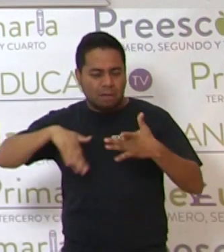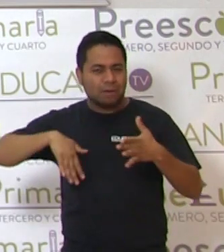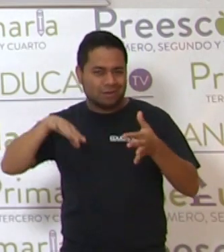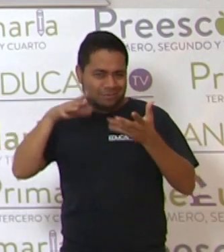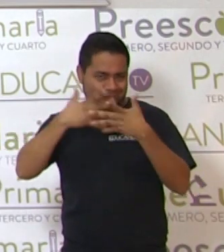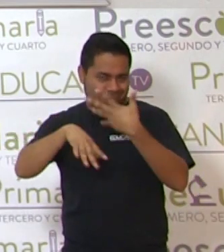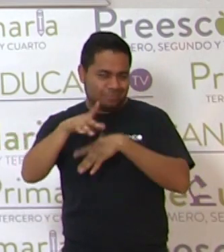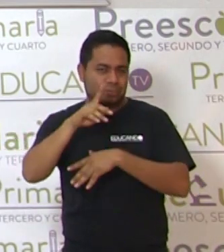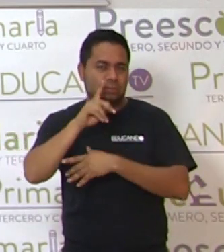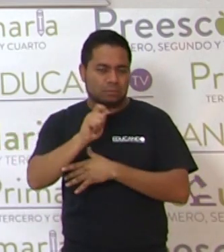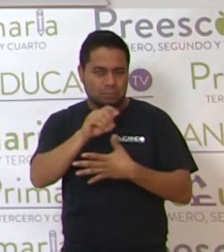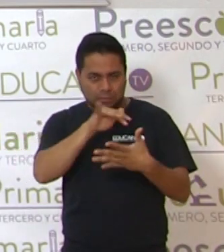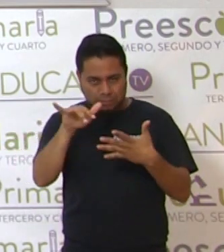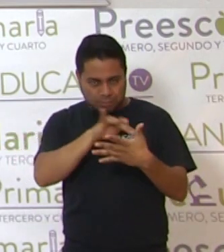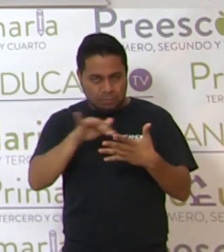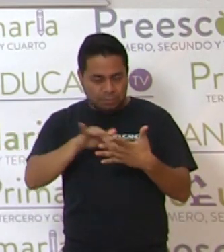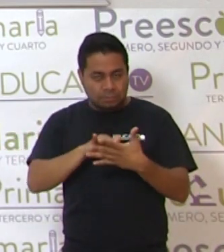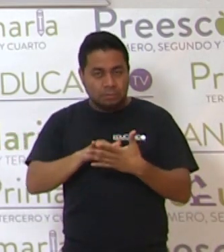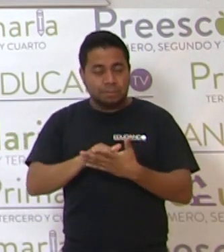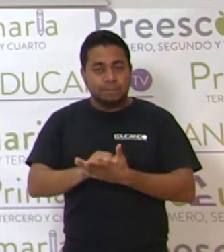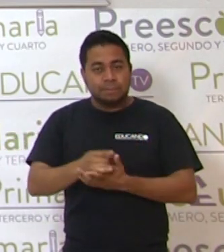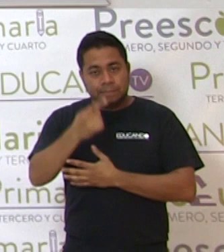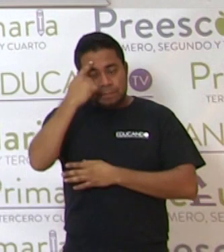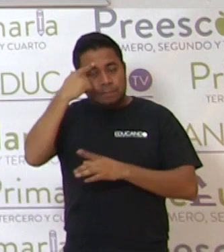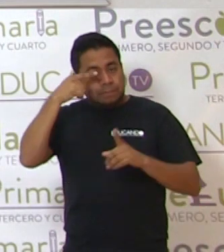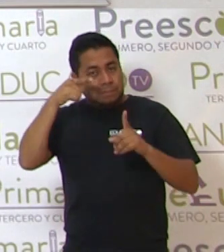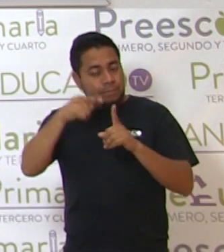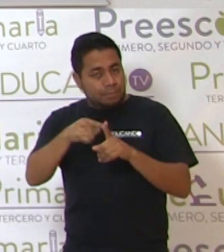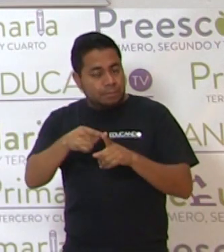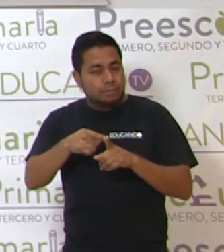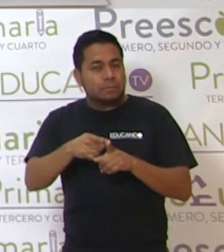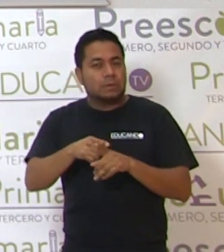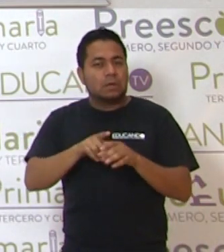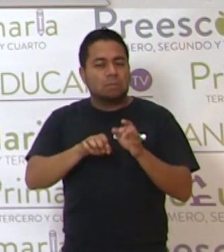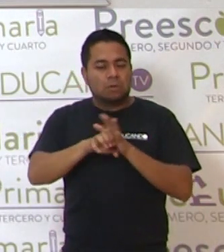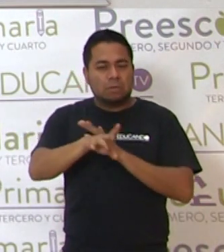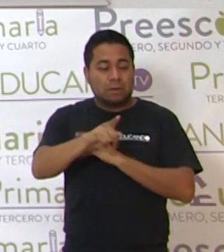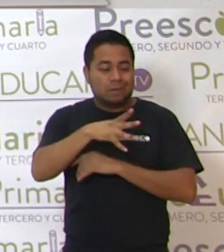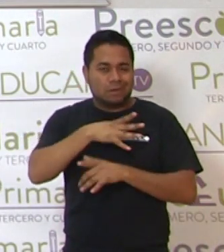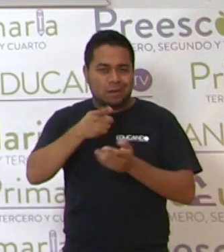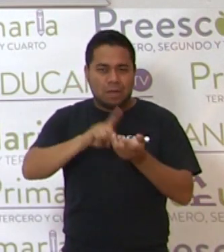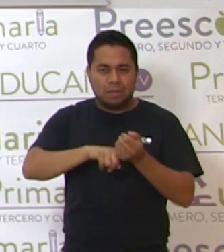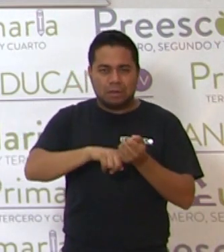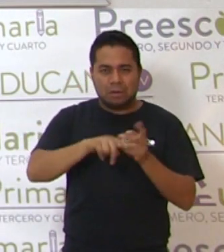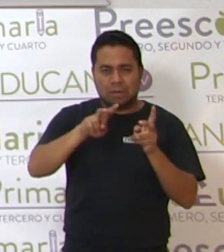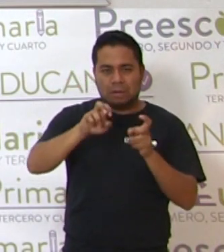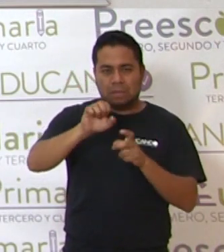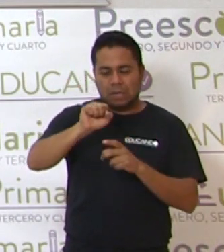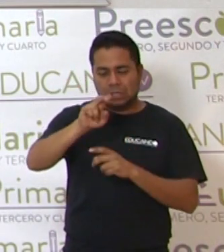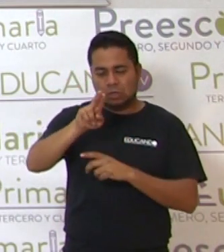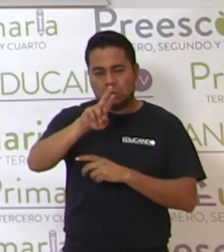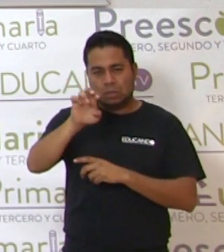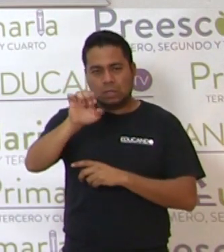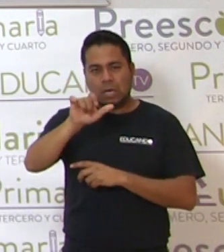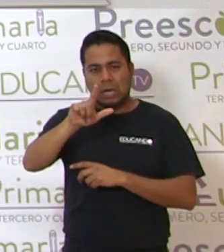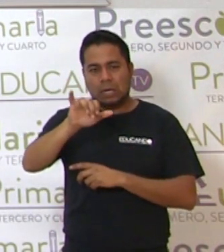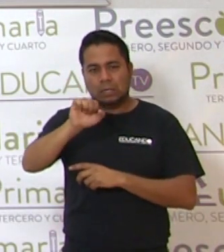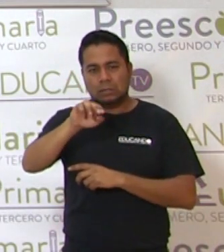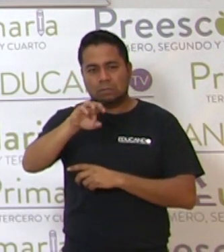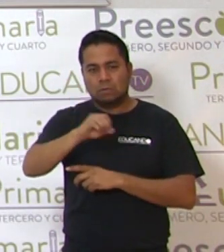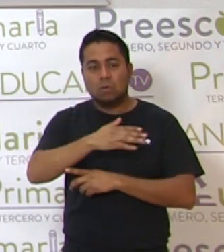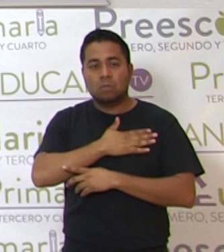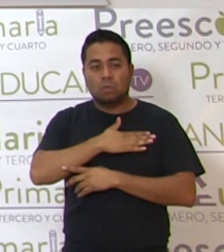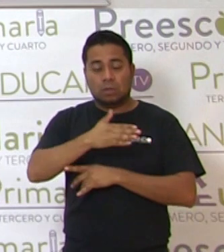leer o que te acabo de leer y es el enfoque que tiene el surrealismo. ¿Bien? Bueno, ahora te